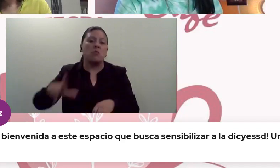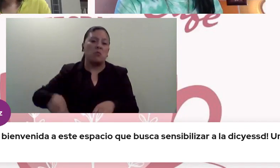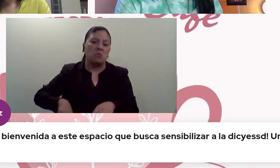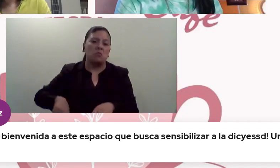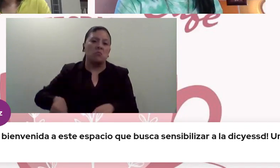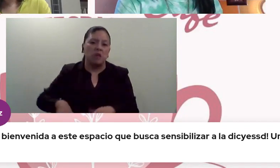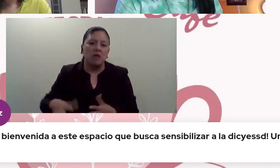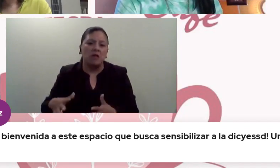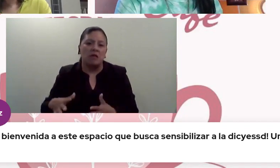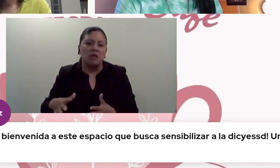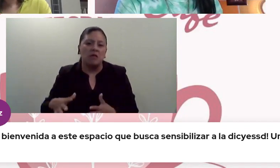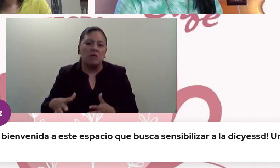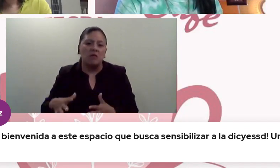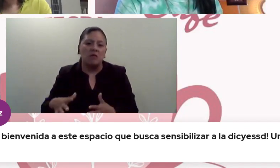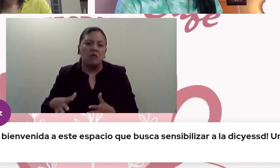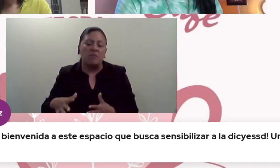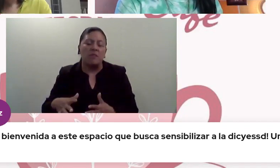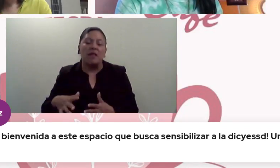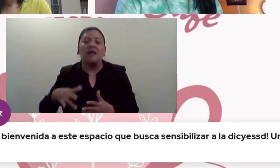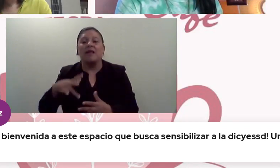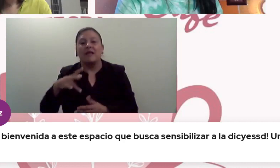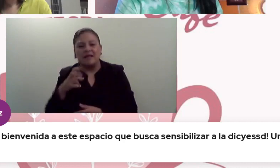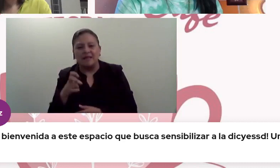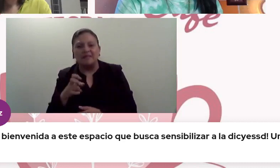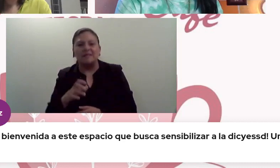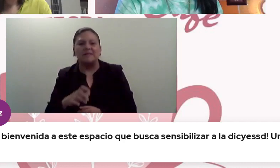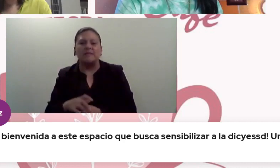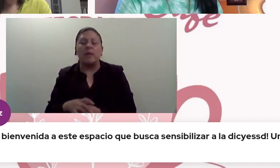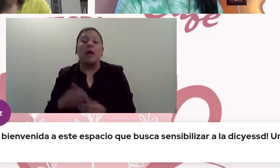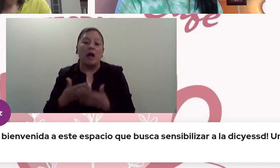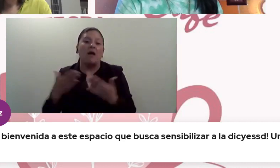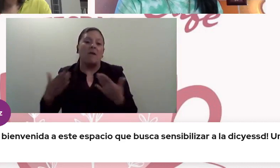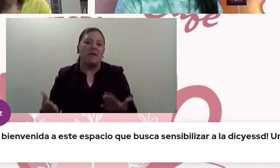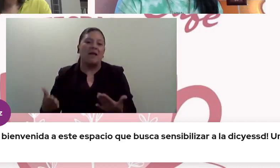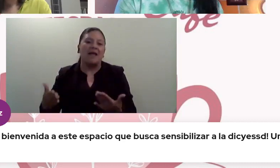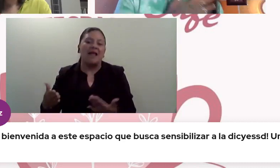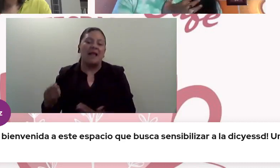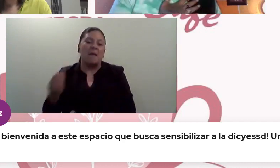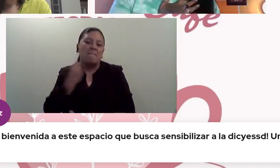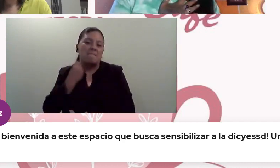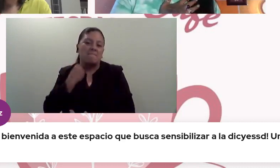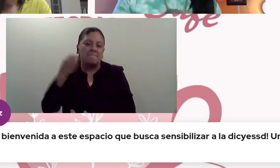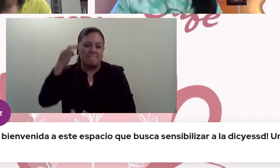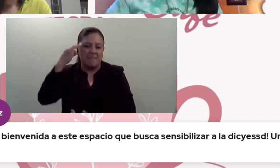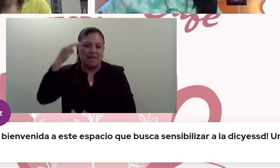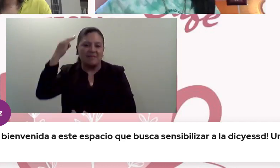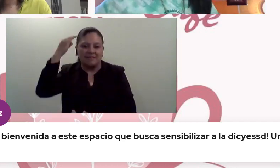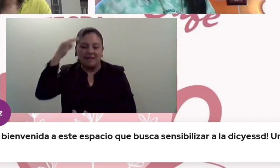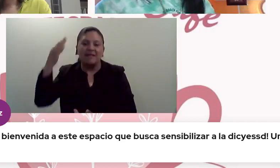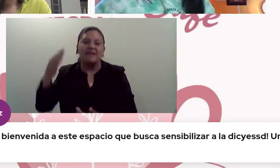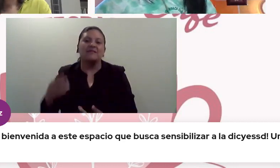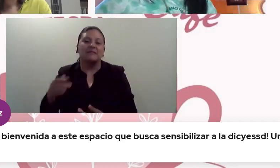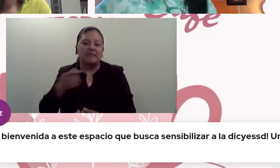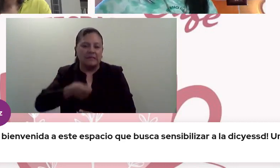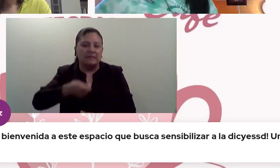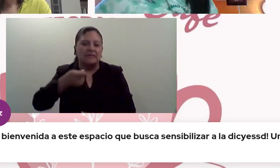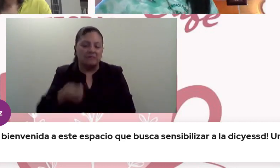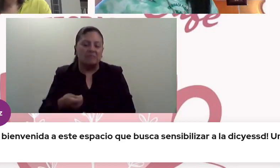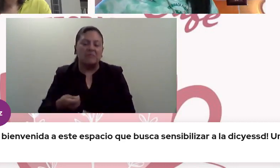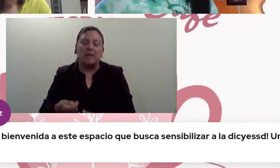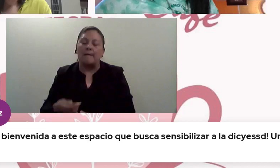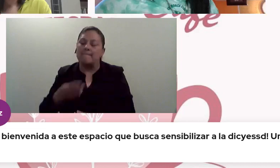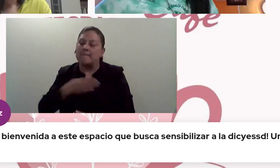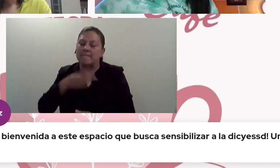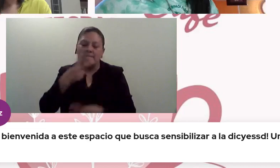bueno, la magistrada Patricia Mercado te saluda, querida Kenia, seas bienvenidas a este espacio que busca sensibilizar a